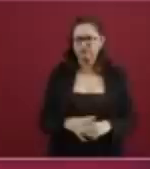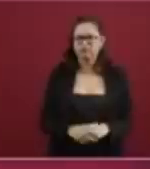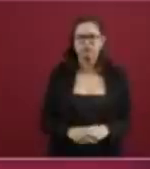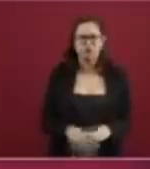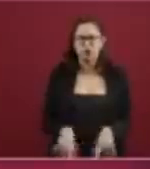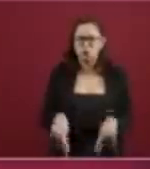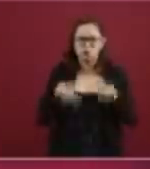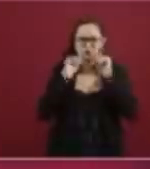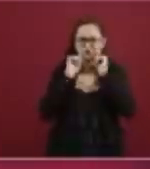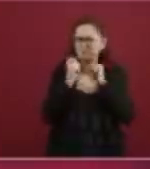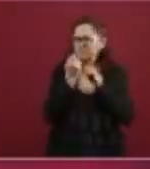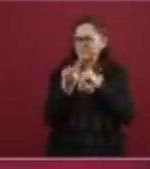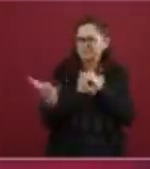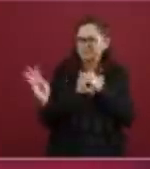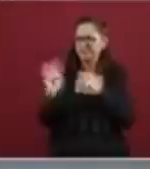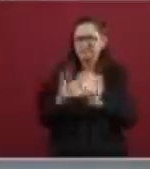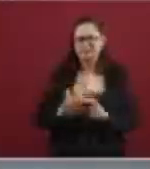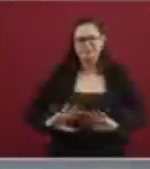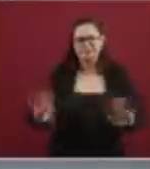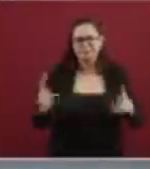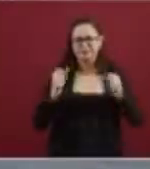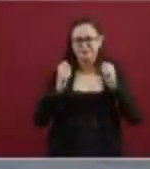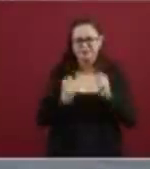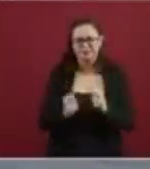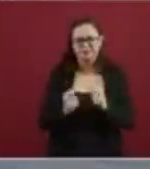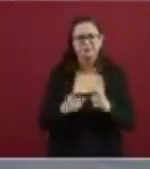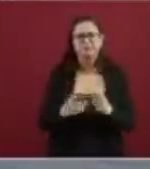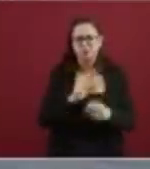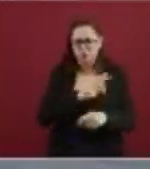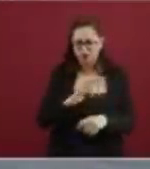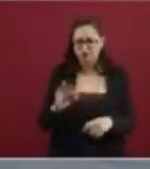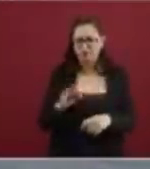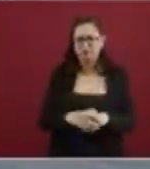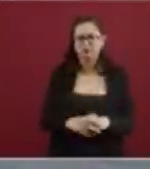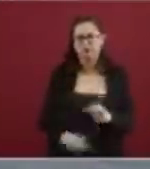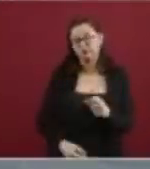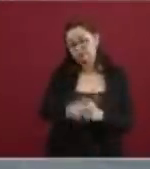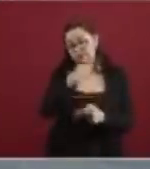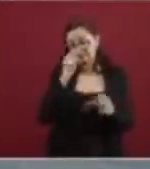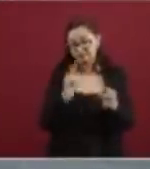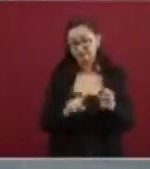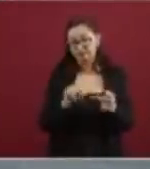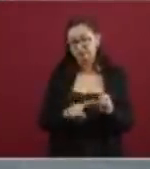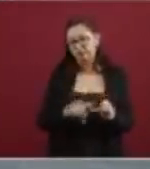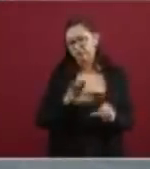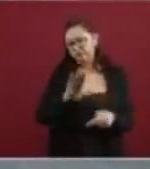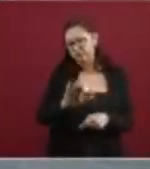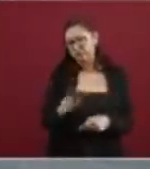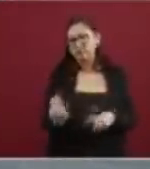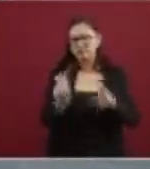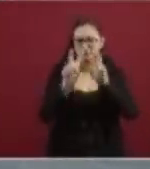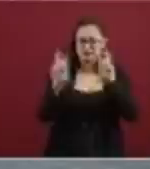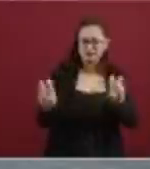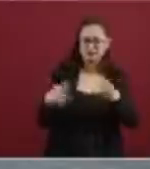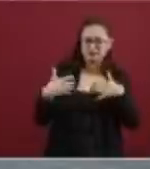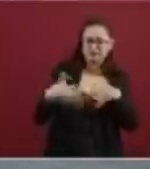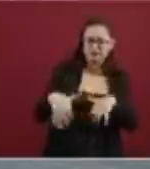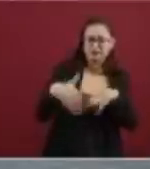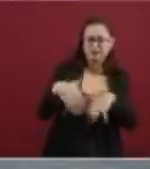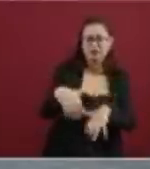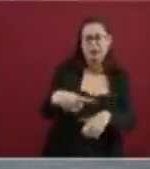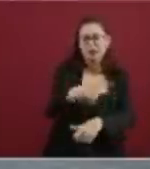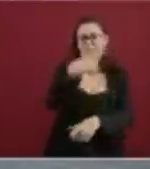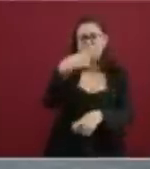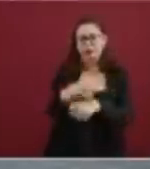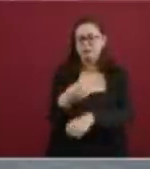pesares. Presidente, mi segunda pregunta: ¿restaurará usted el desfile conmemorativo del día primero de